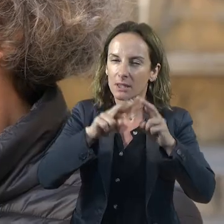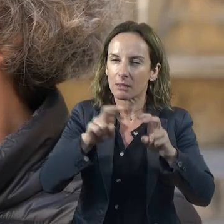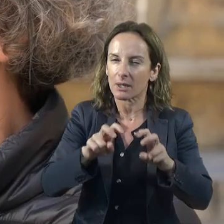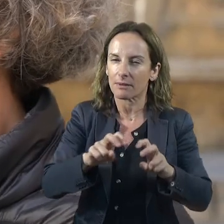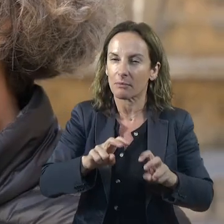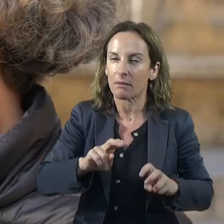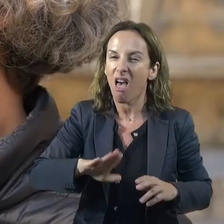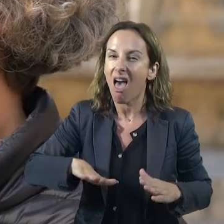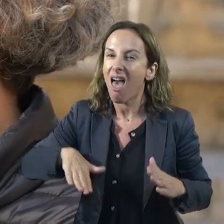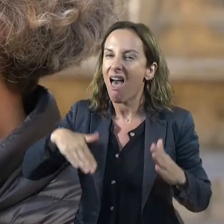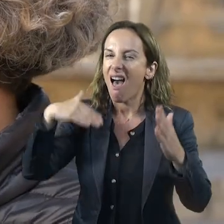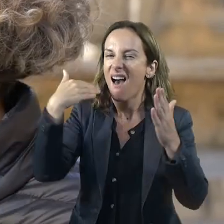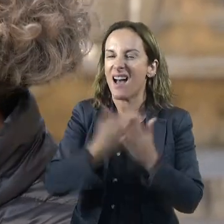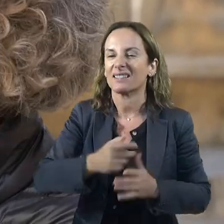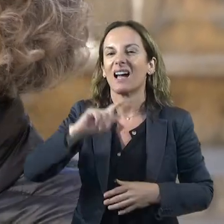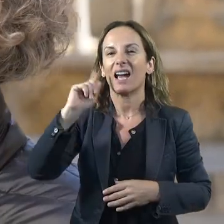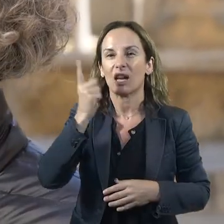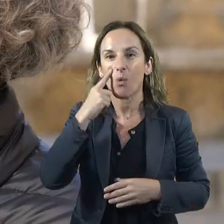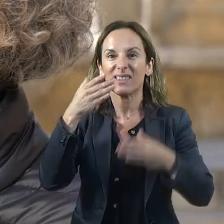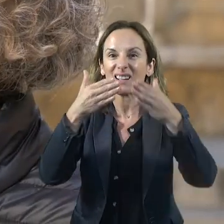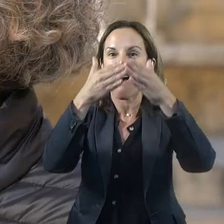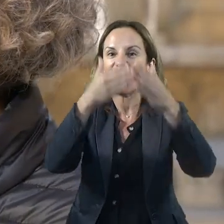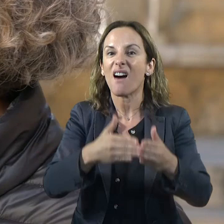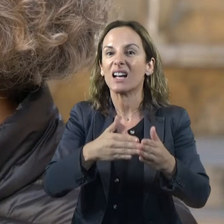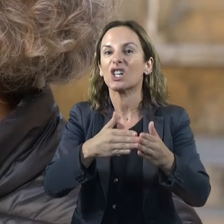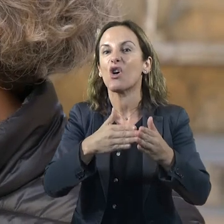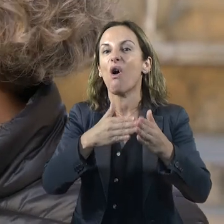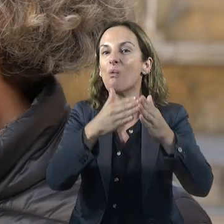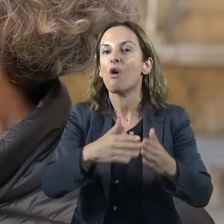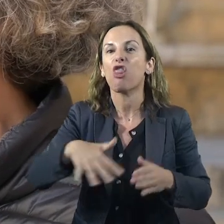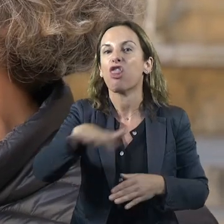ella y acaba por poner sobre la mesa pues dónde está el barco y